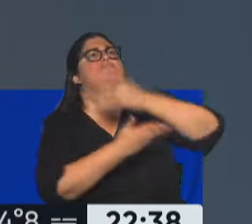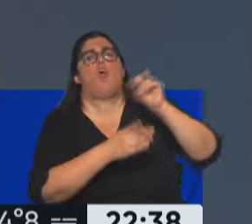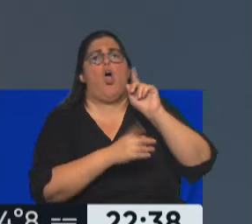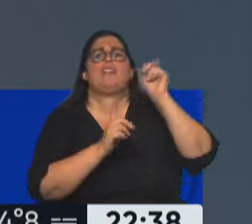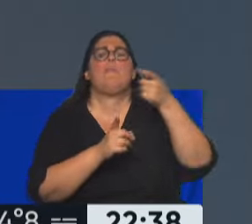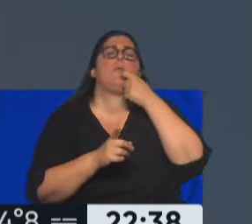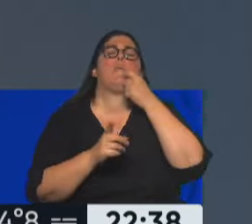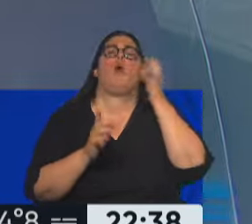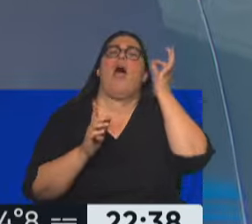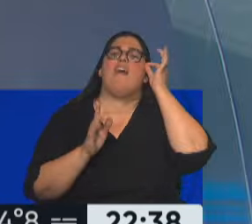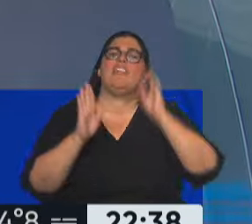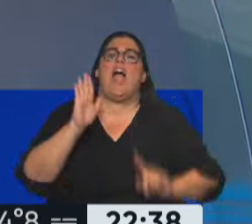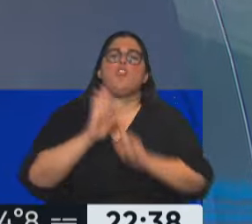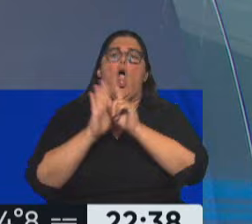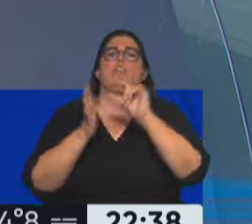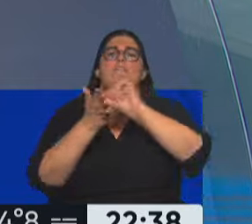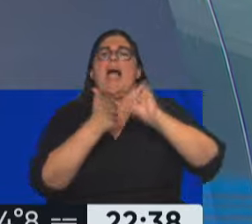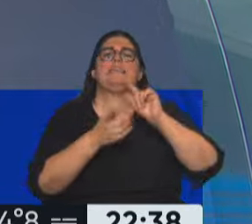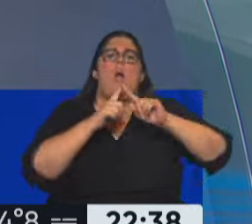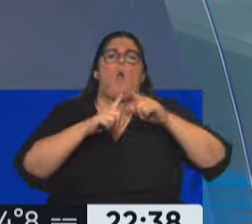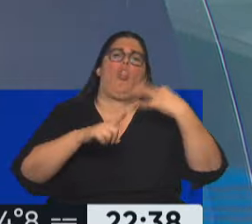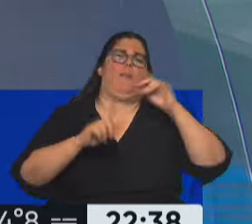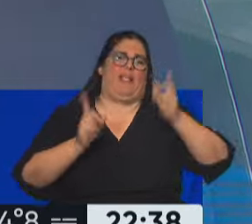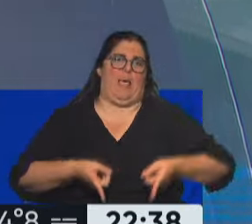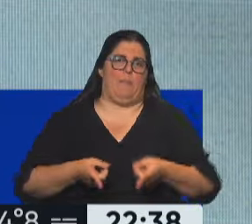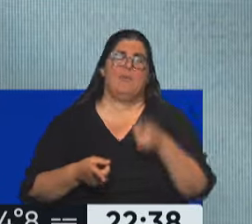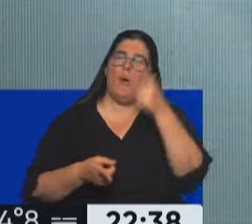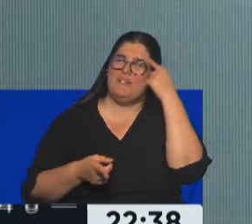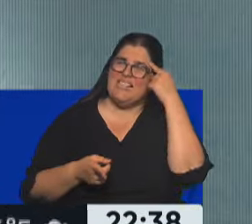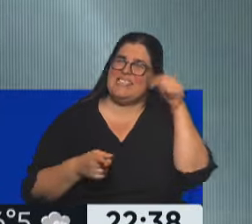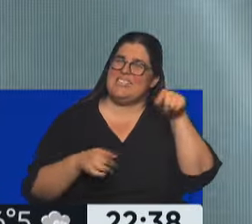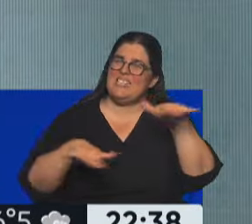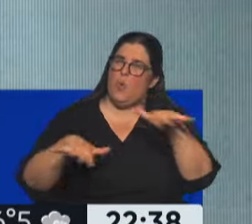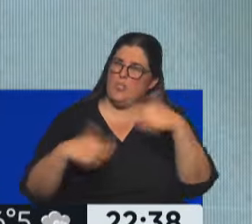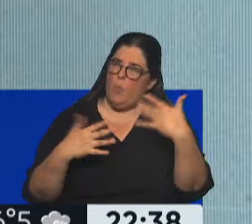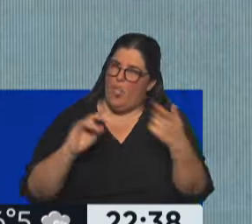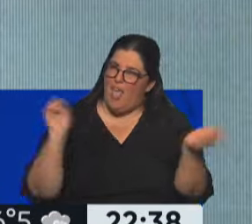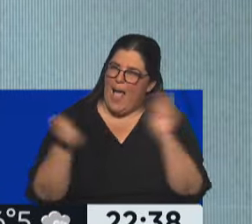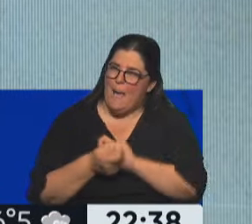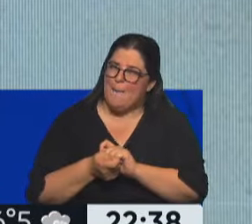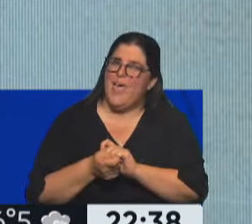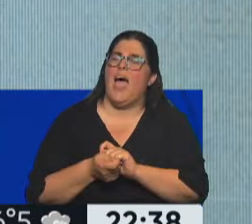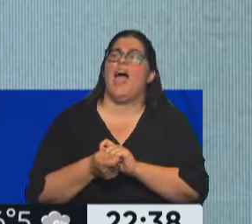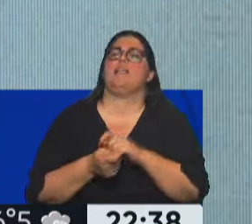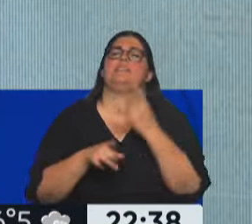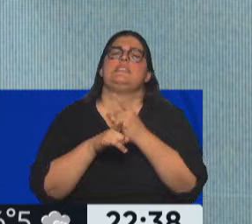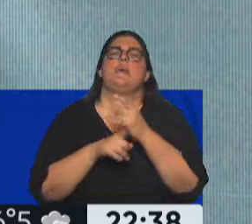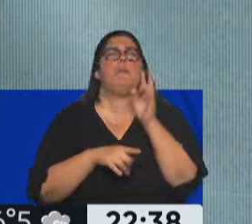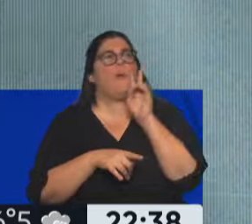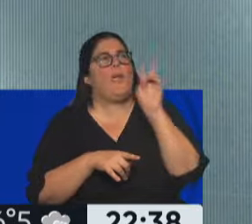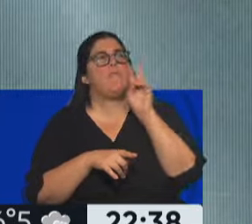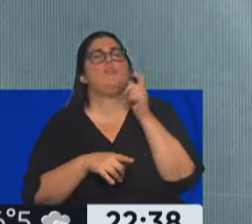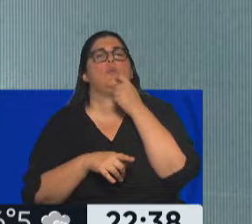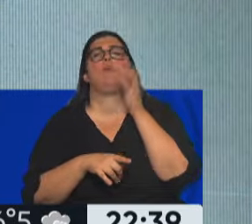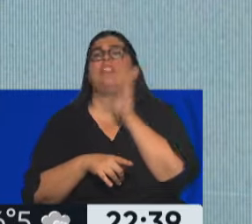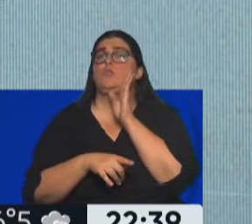norte de África para esto también. Ahora, ¿crees que puede llegar a cambiar algo de todo esto? Panorama que siempre estamos mirando, por supuesto, también lo que pueda llegar a pasar en Estados